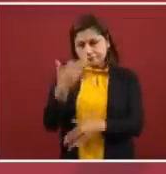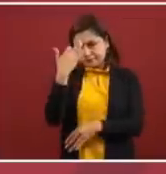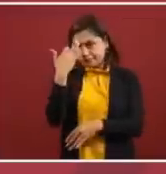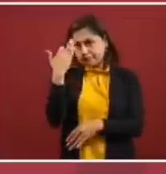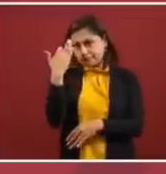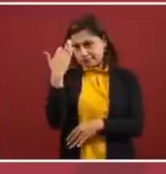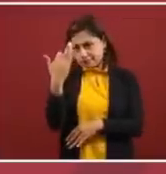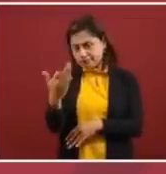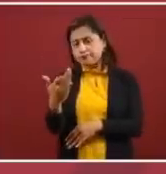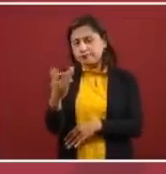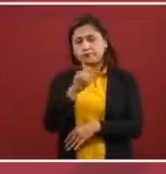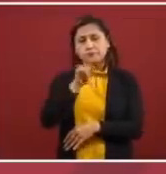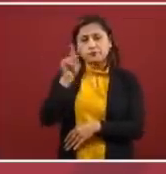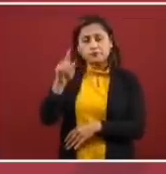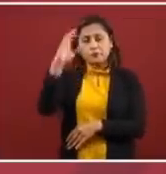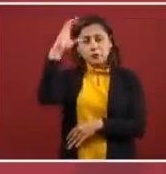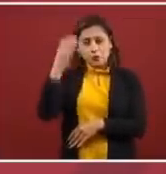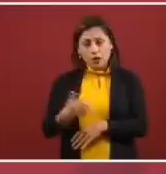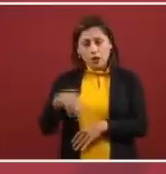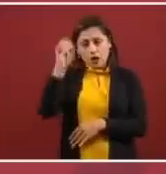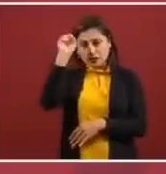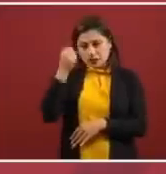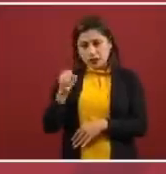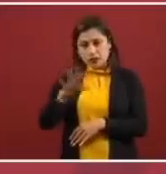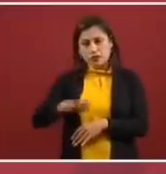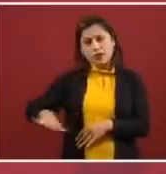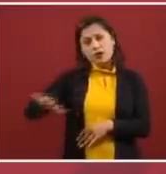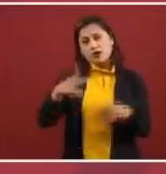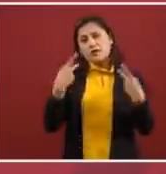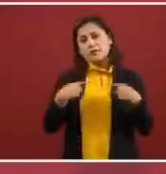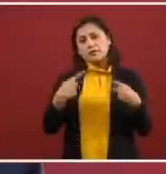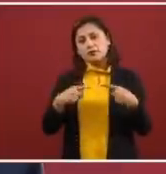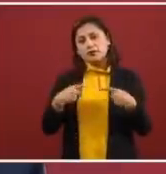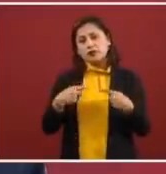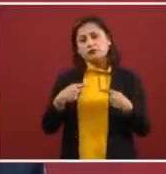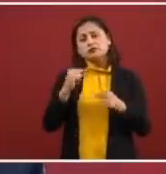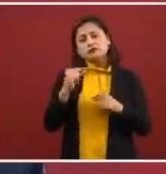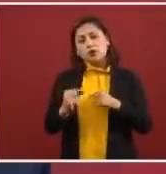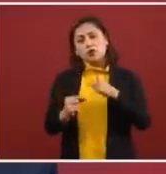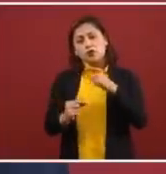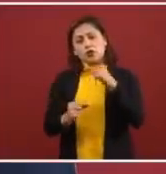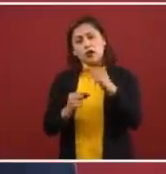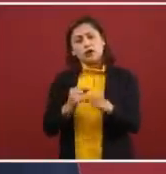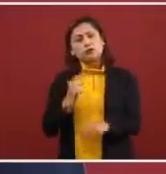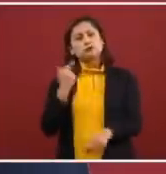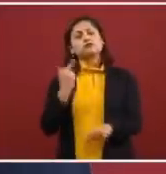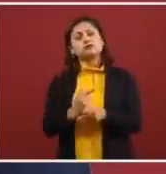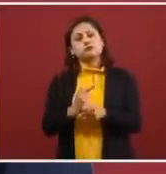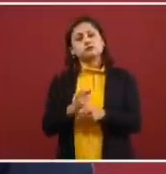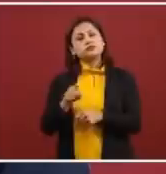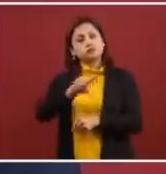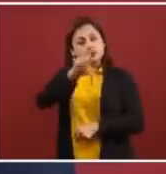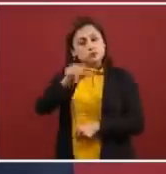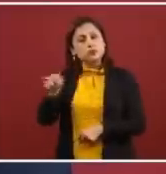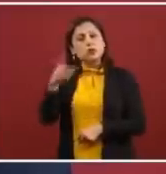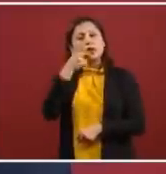de sinaloa da poder juzgar si se hizo bien o si se